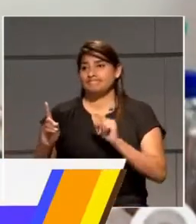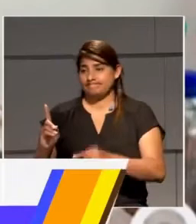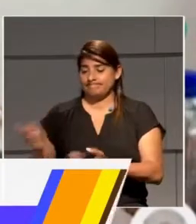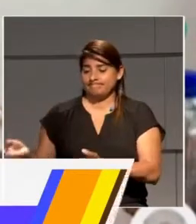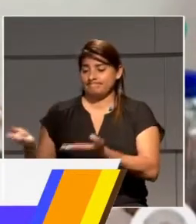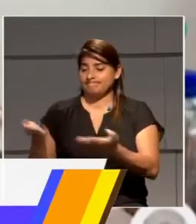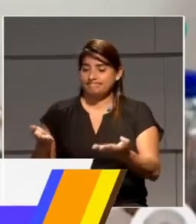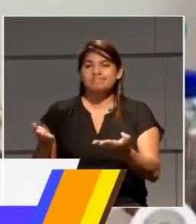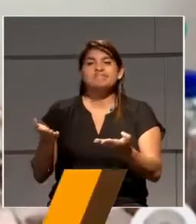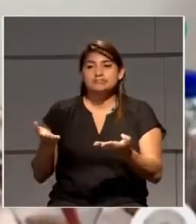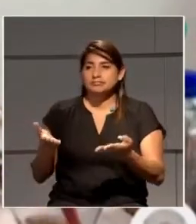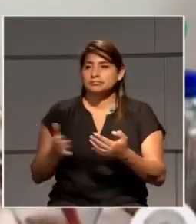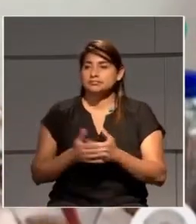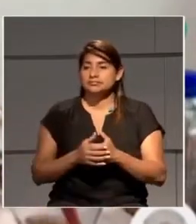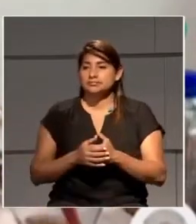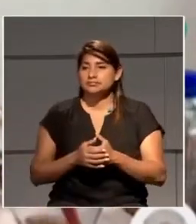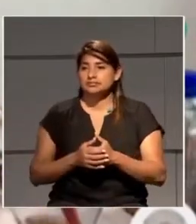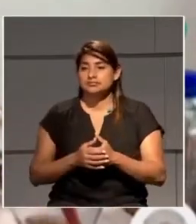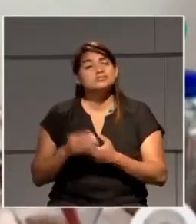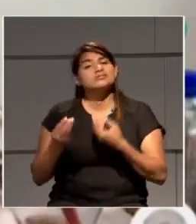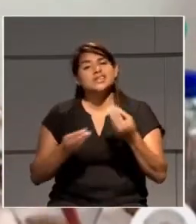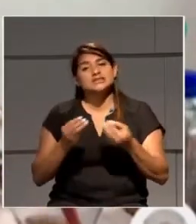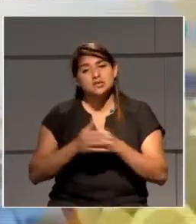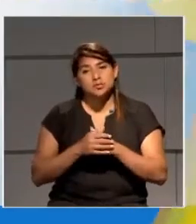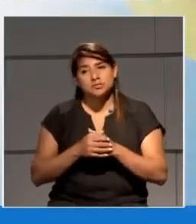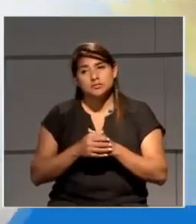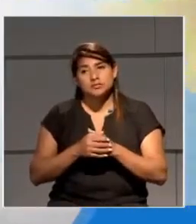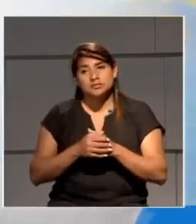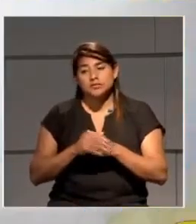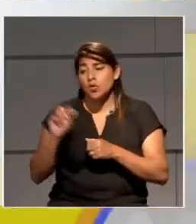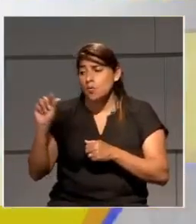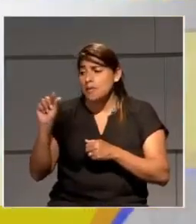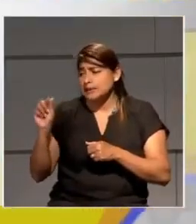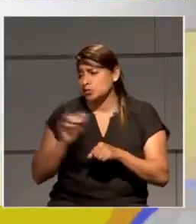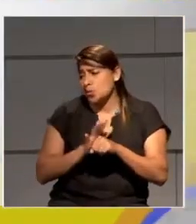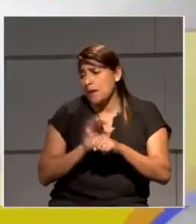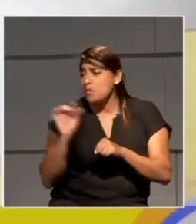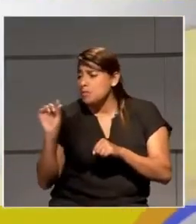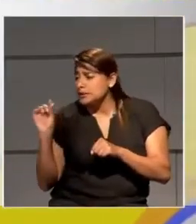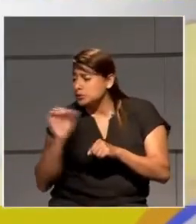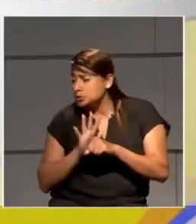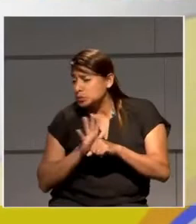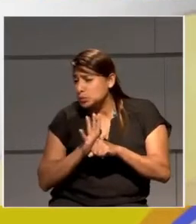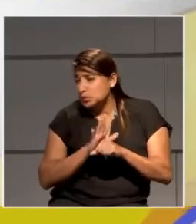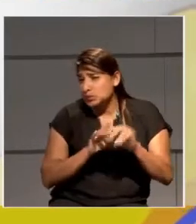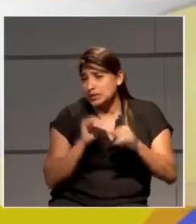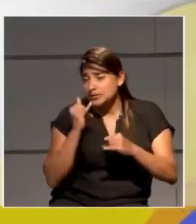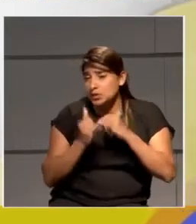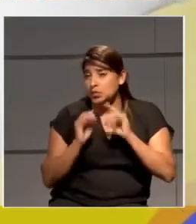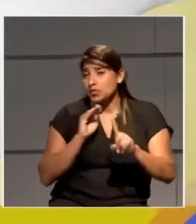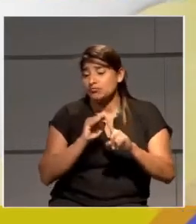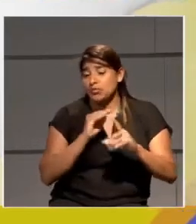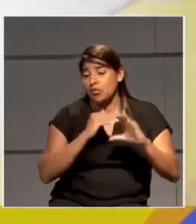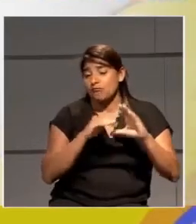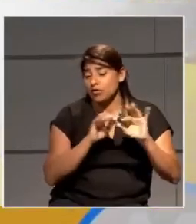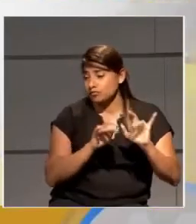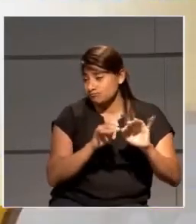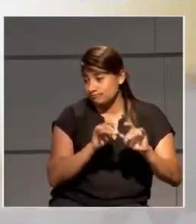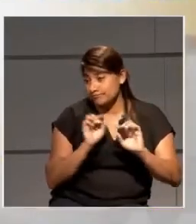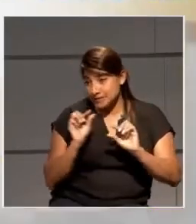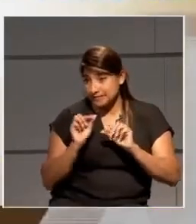está! ¿Qué estás haciendo, Nayu? Ya voy, Plug. Es que estoy terminando de contestar unos correos, ¿sí?